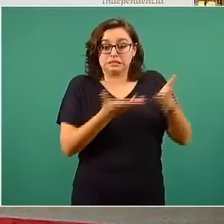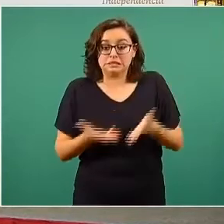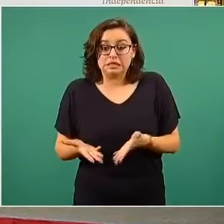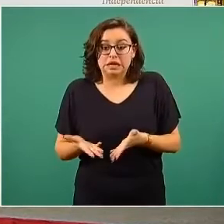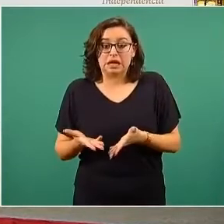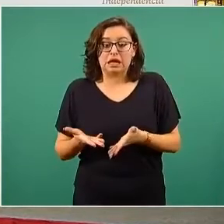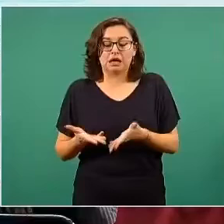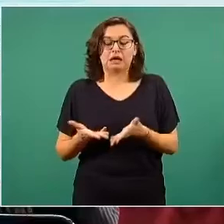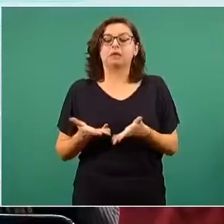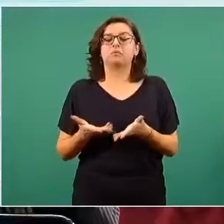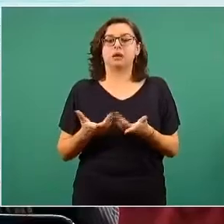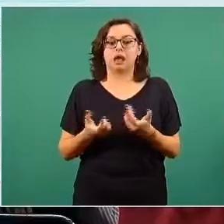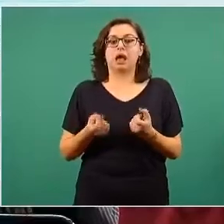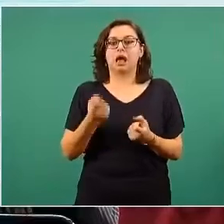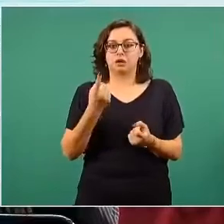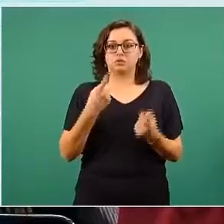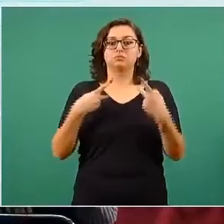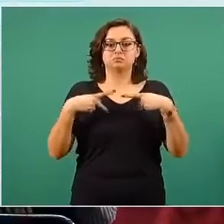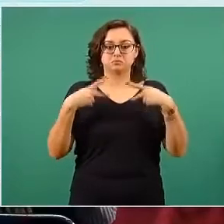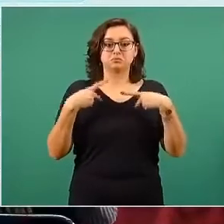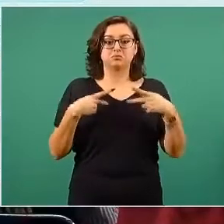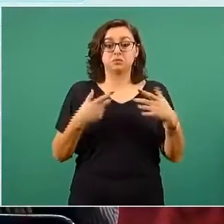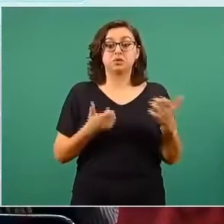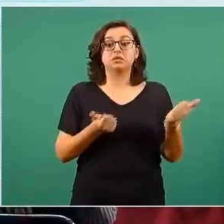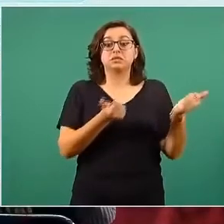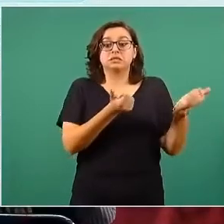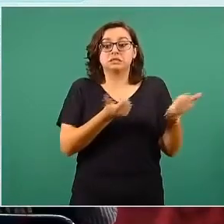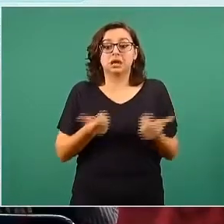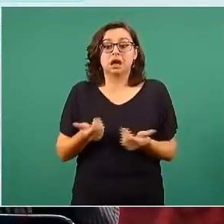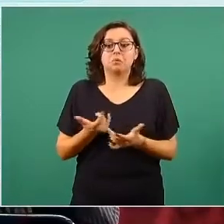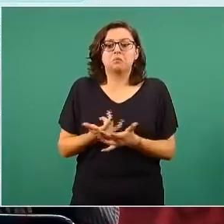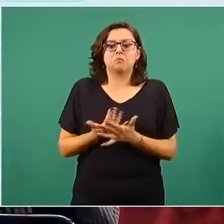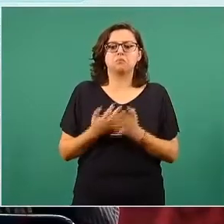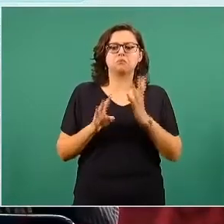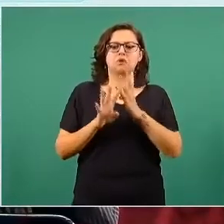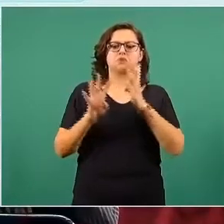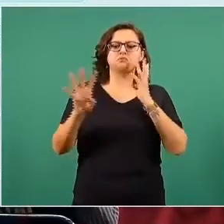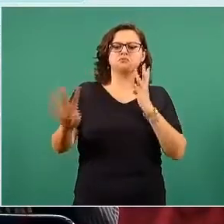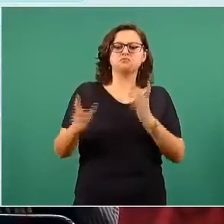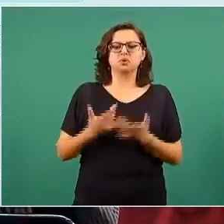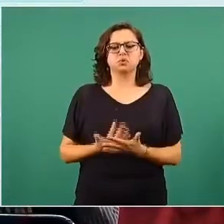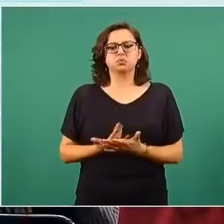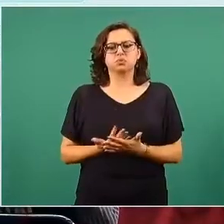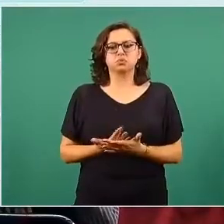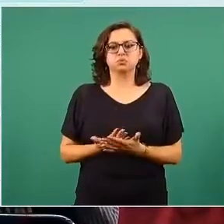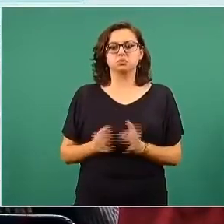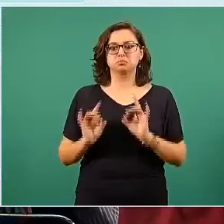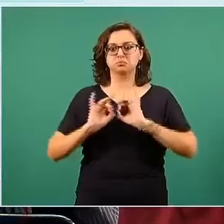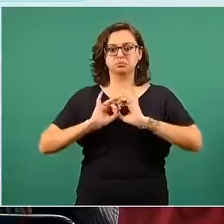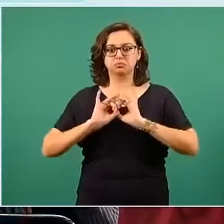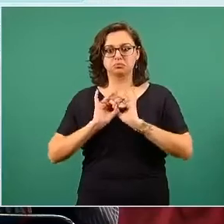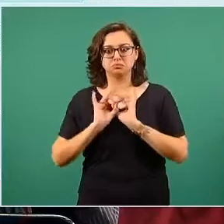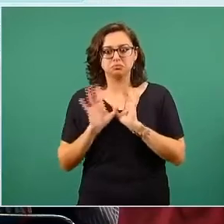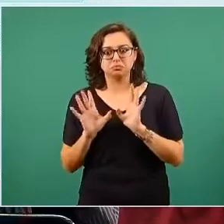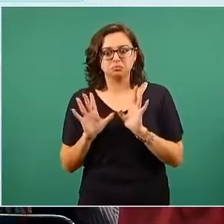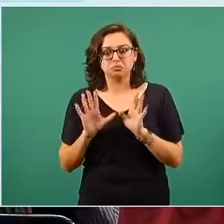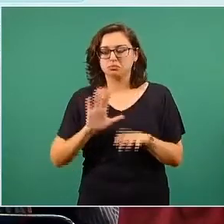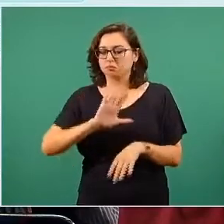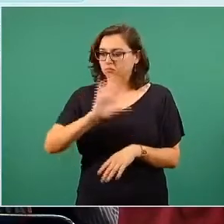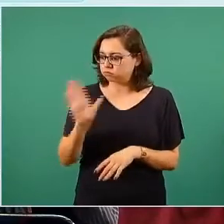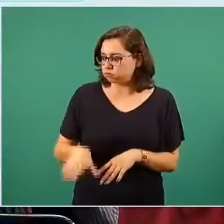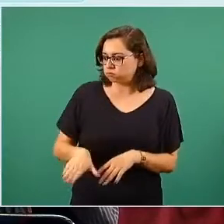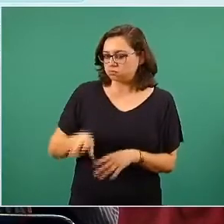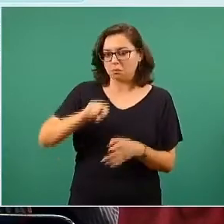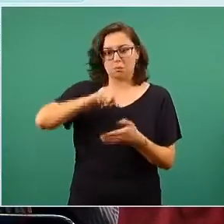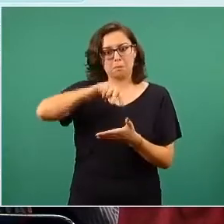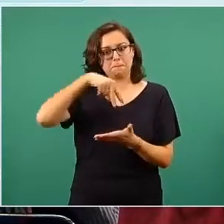vacunación, como ya ha ocurrido en un par de casos, mientras estaban en la fila de espera a ser vacunados, como ocurrió en al menos un caso adicional, o